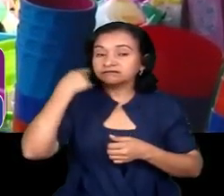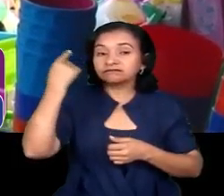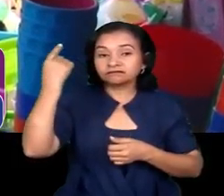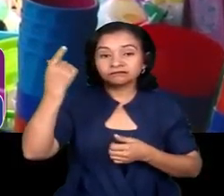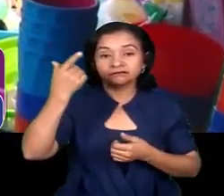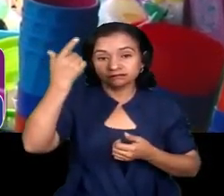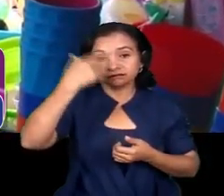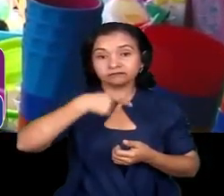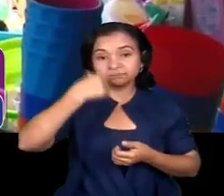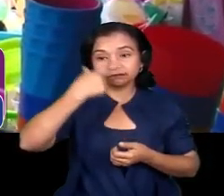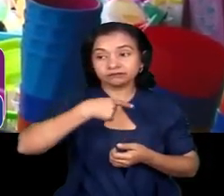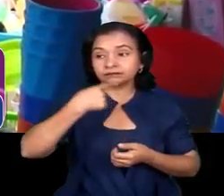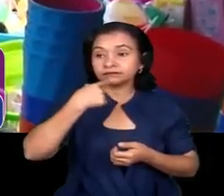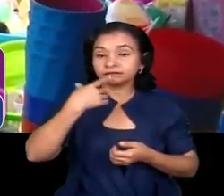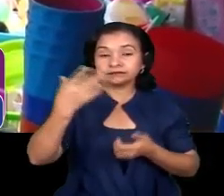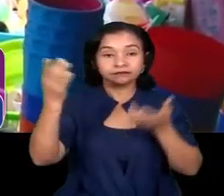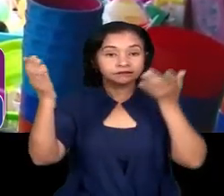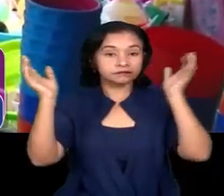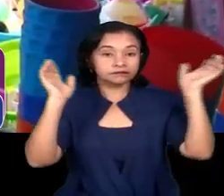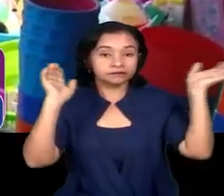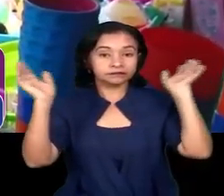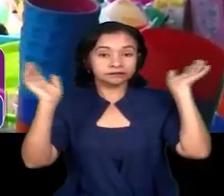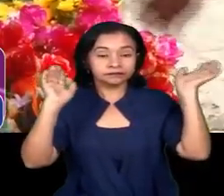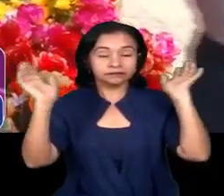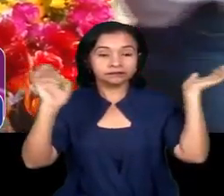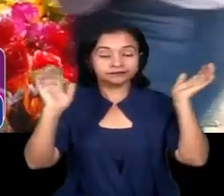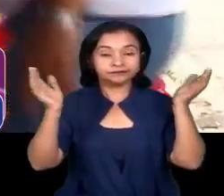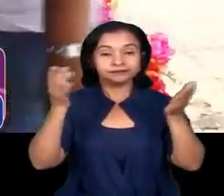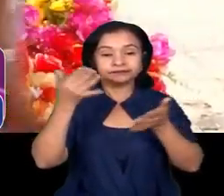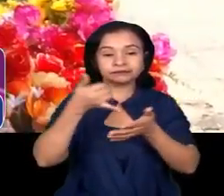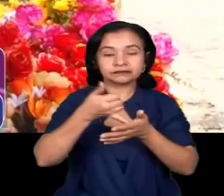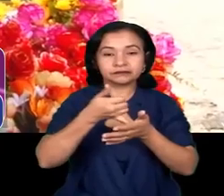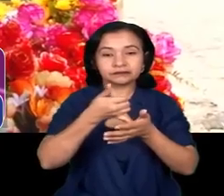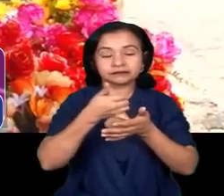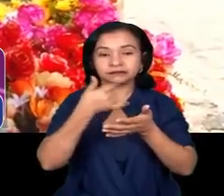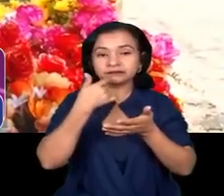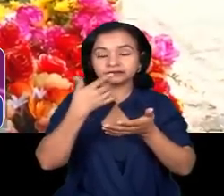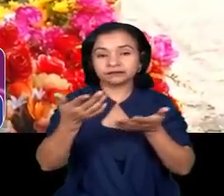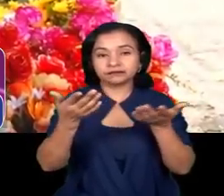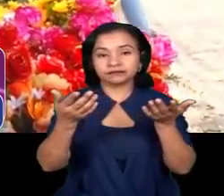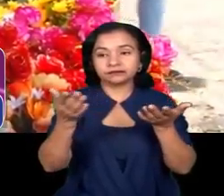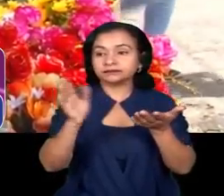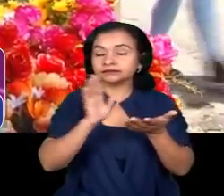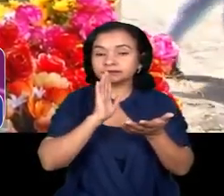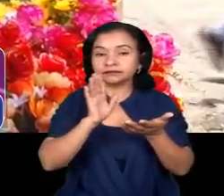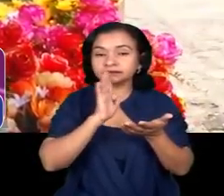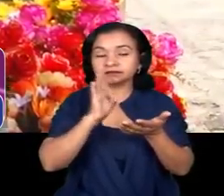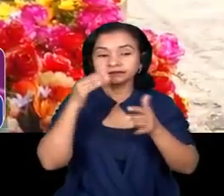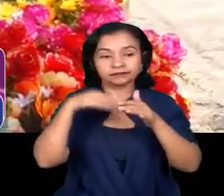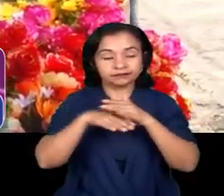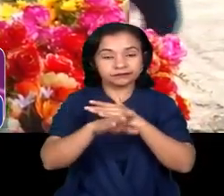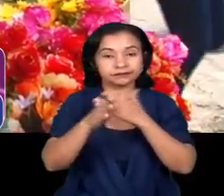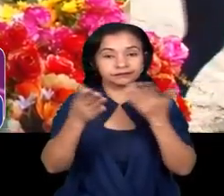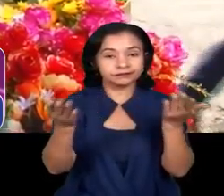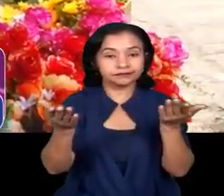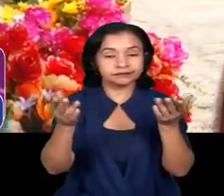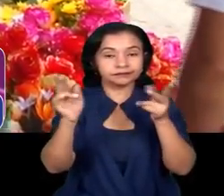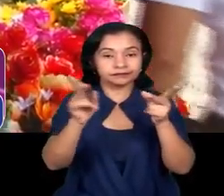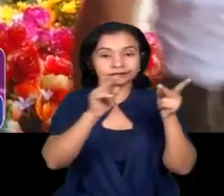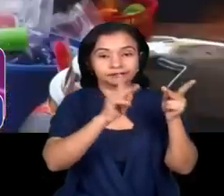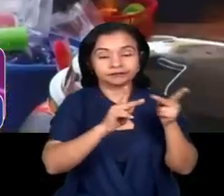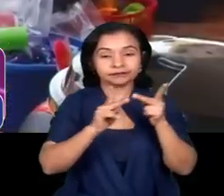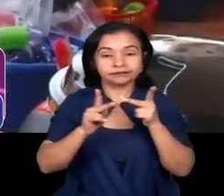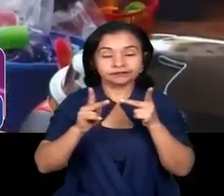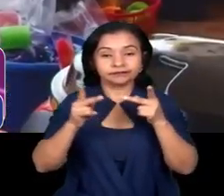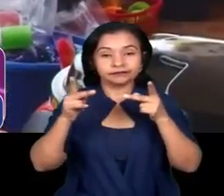Exacto. Nosotros tenemos, ¿por qué los mercados hay veces son vulnerables? Primero porque hablan del acceso, pero ¿qué hacemos cuando la población